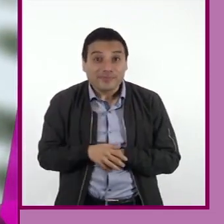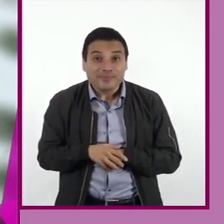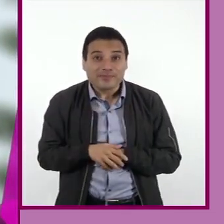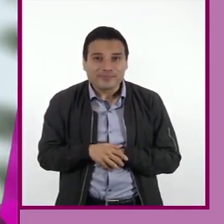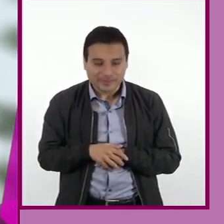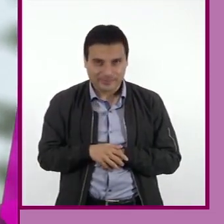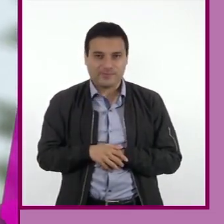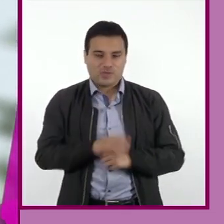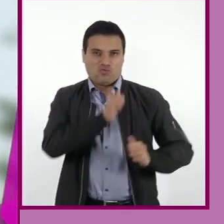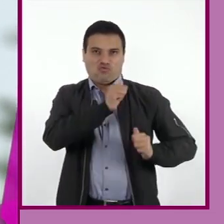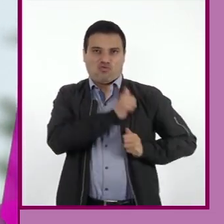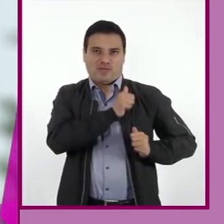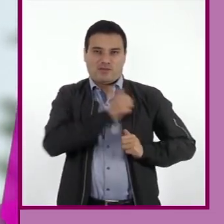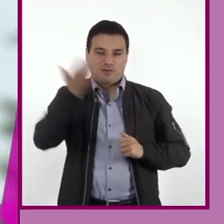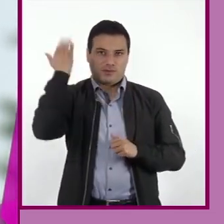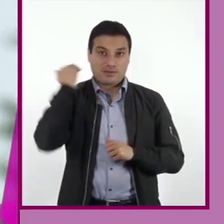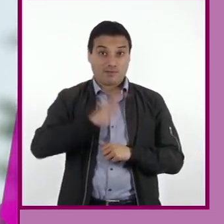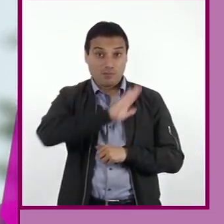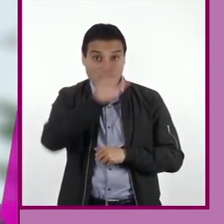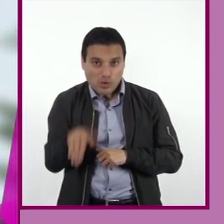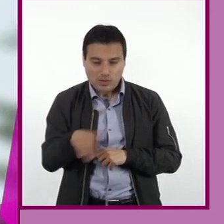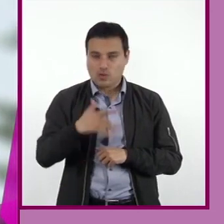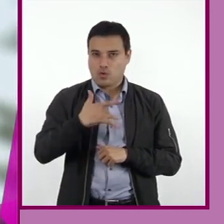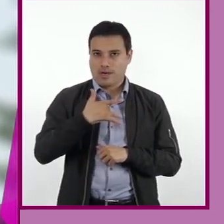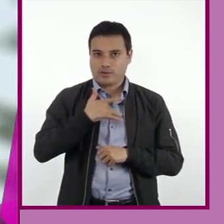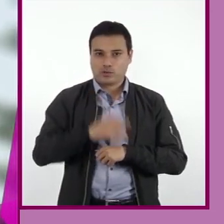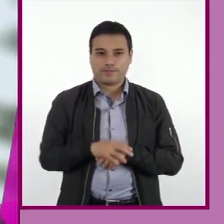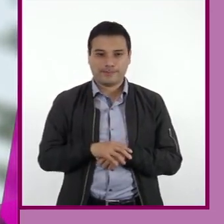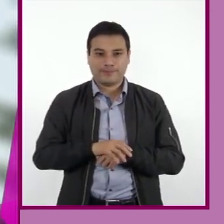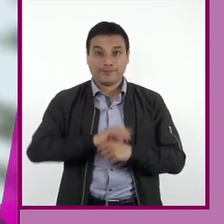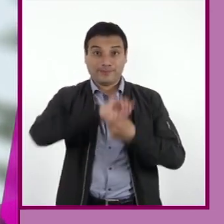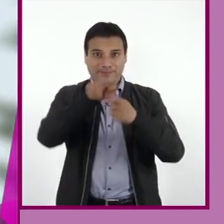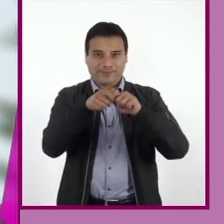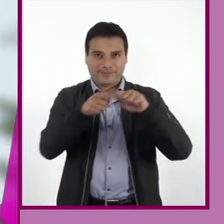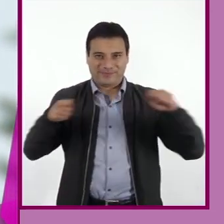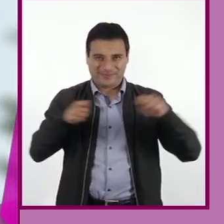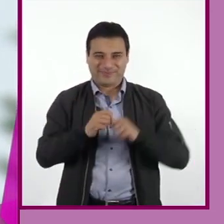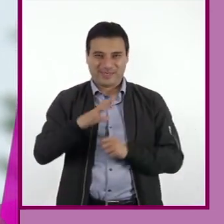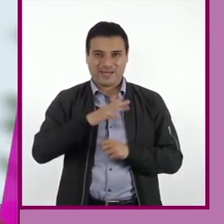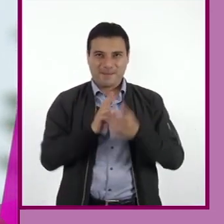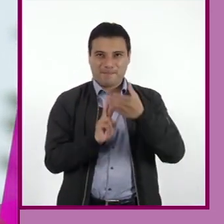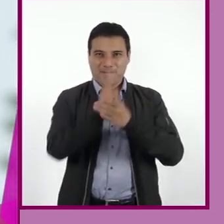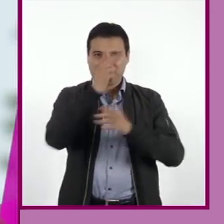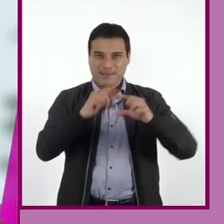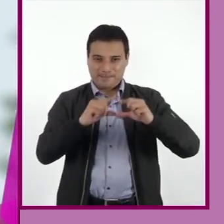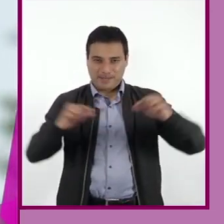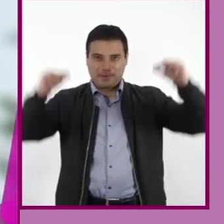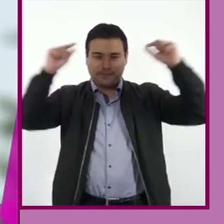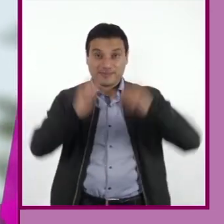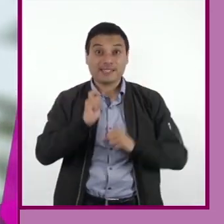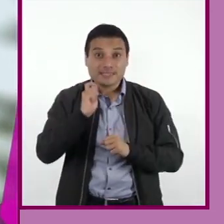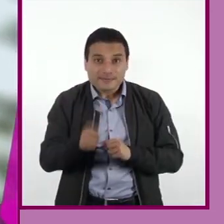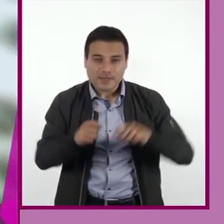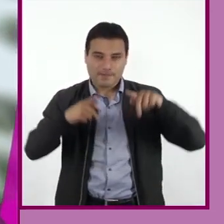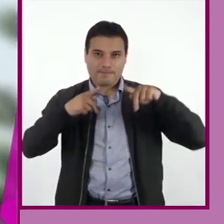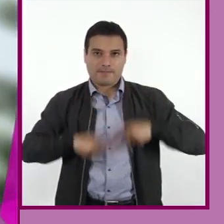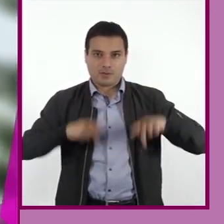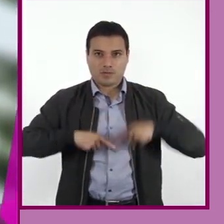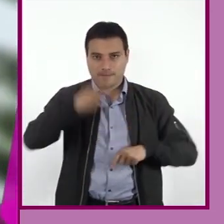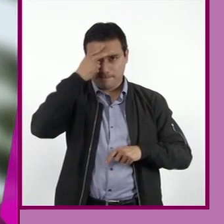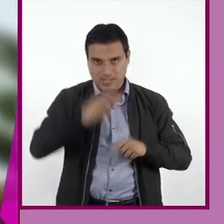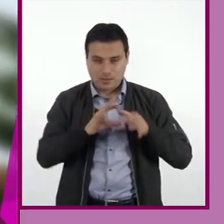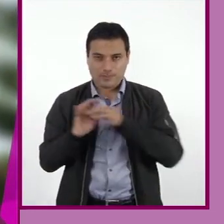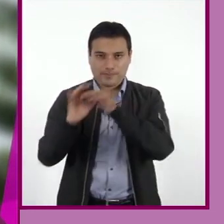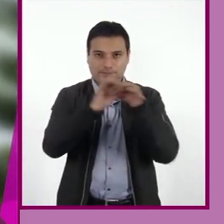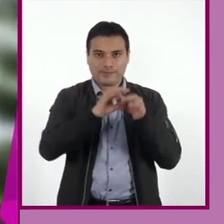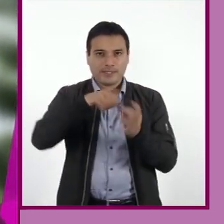corazones de los guerreros vencidos, un listón entre el laurel y el encino que indica la unión entre los mexicanos, y el